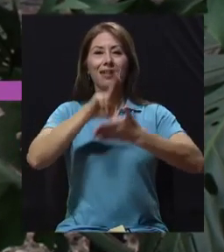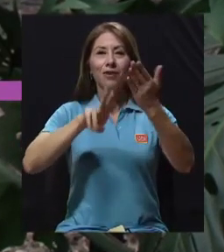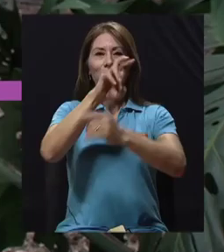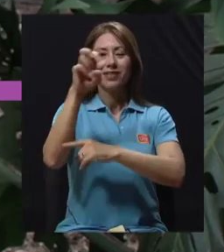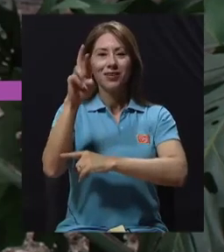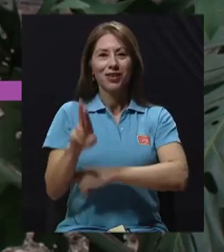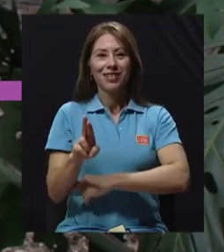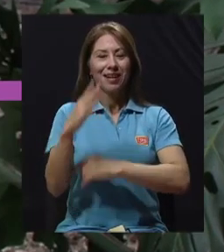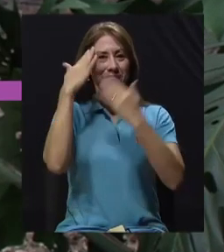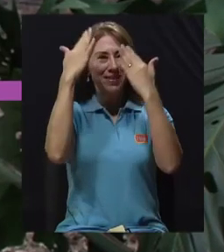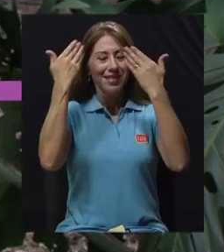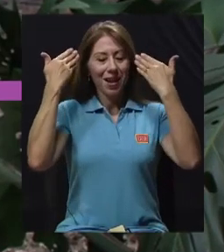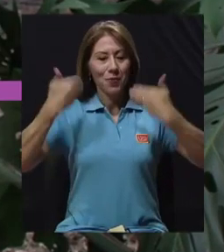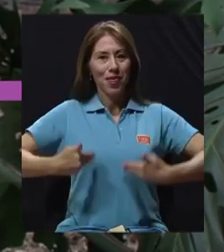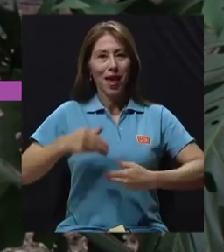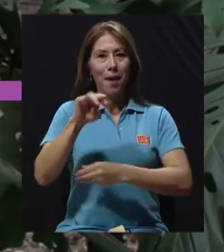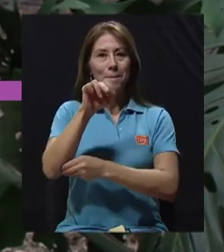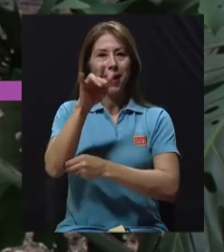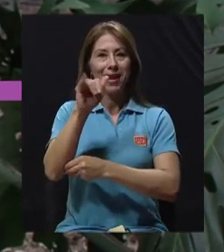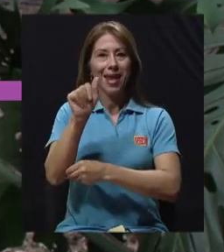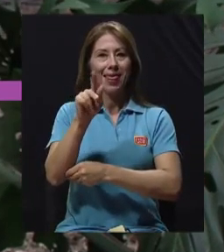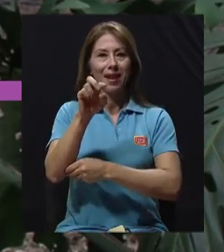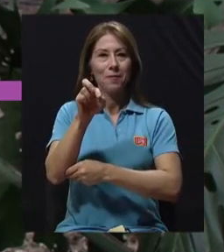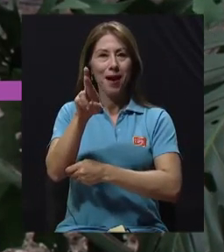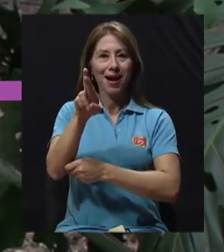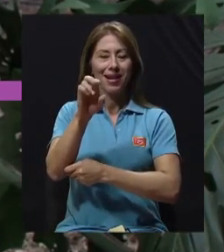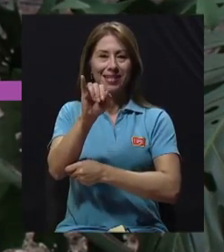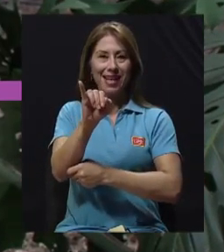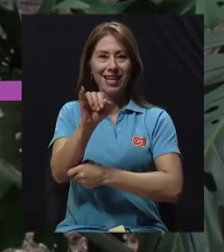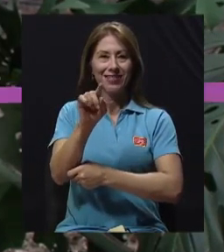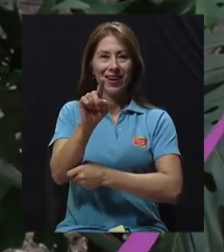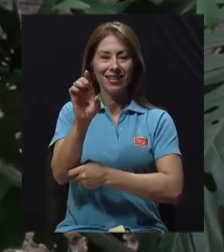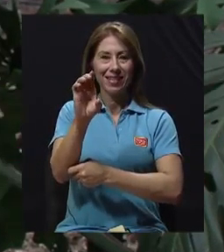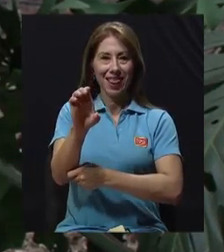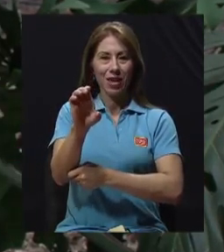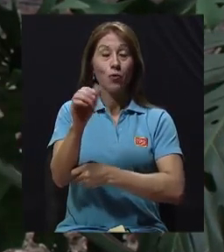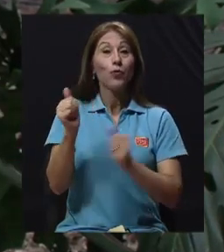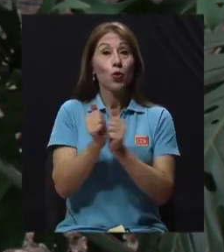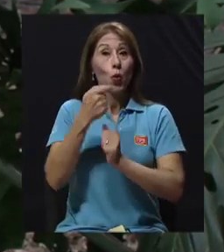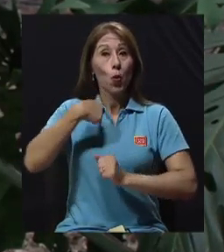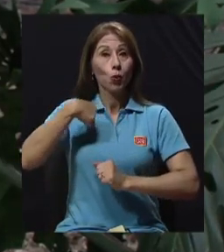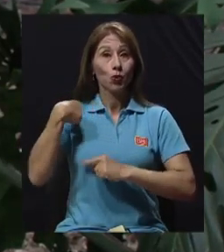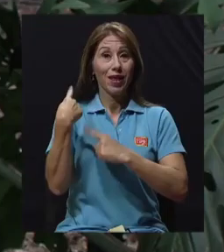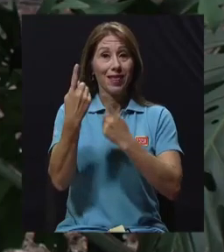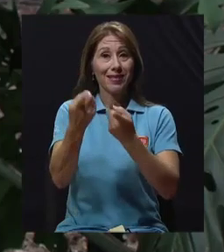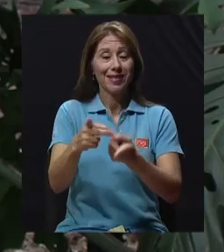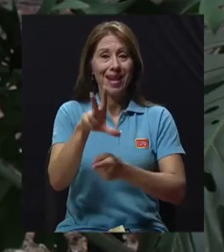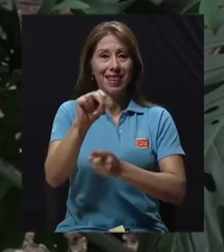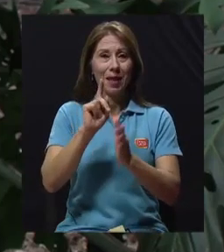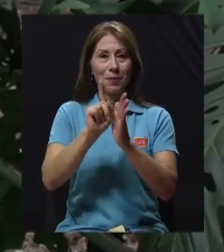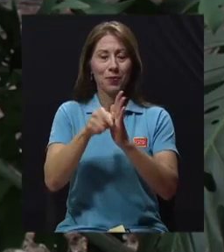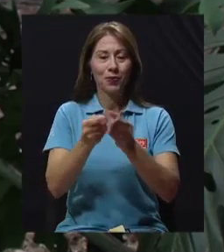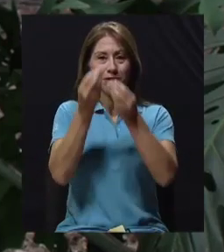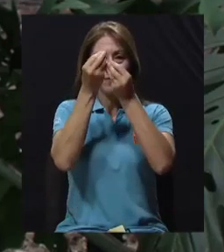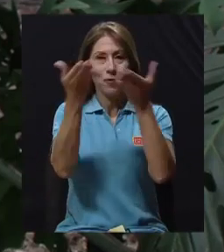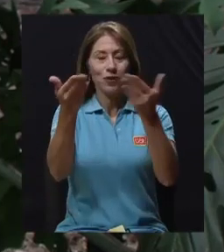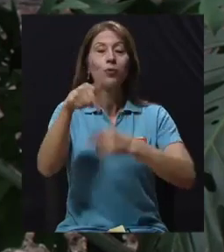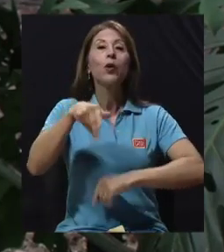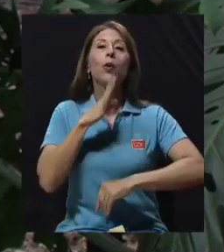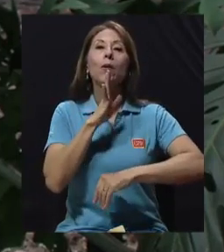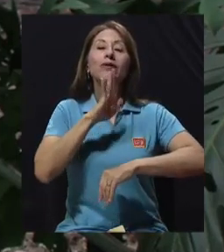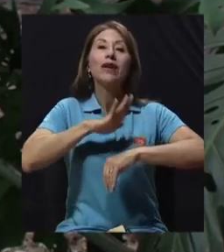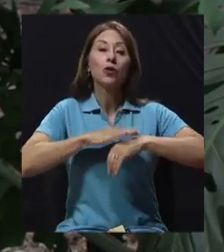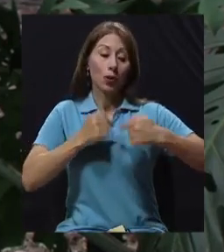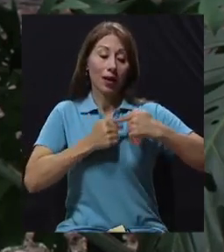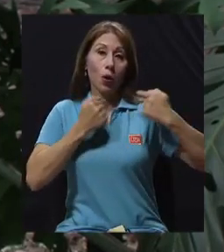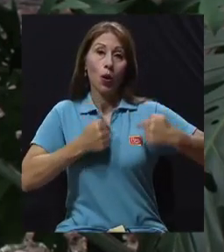la Universidad de Costa Rica. Les saluda María del Mar Izaguirre Cedeño y estaré con ustedes durante estos 30 minutos de información. Hoy vamos a